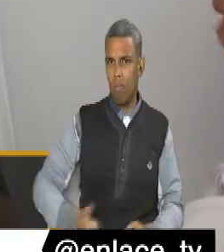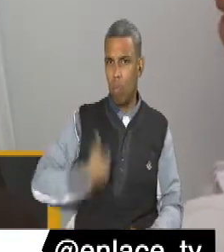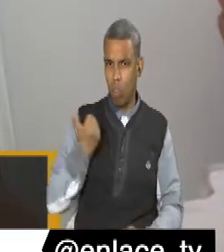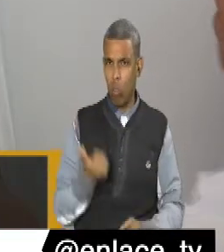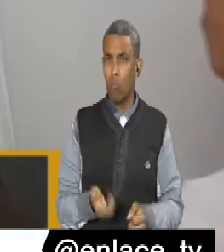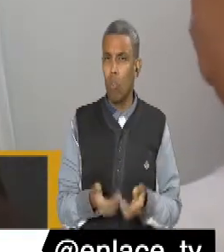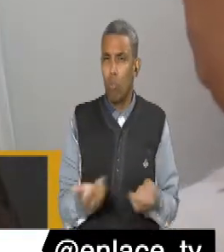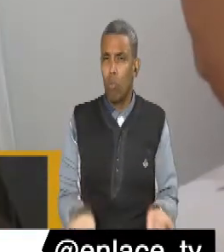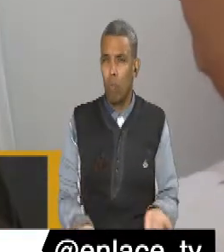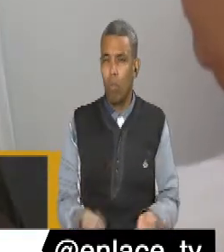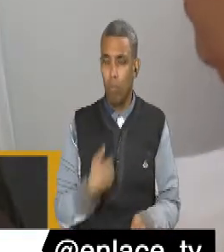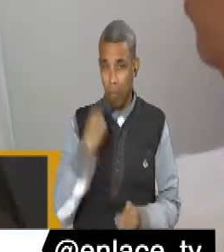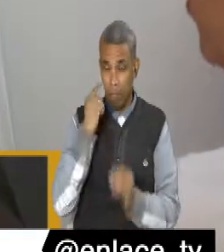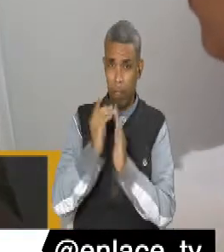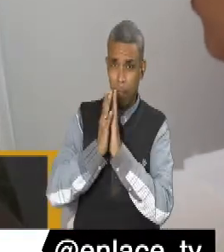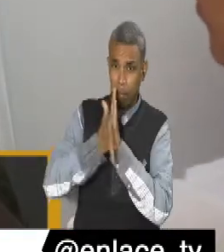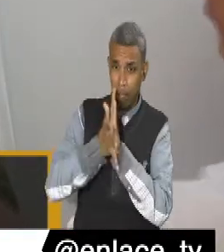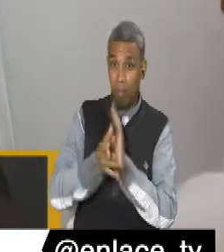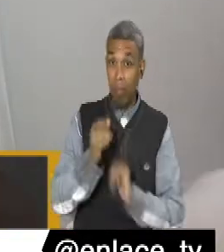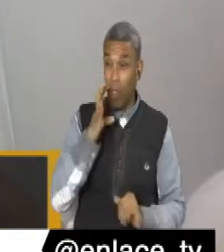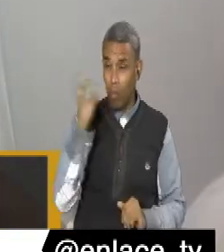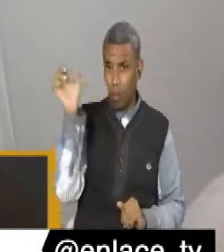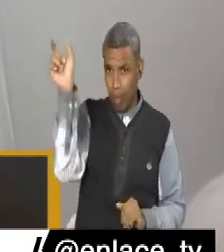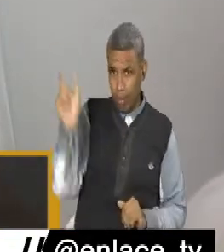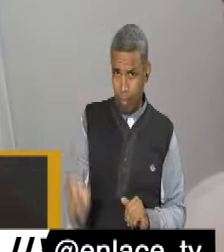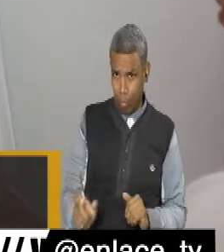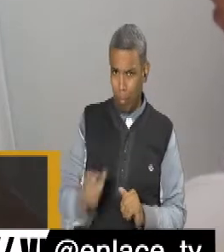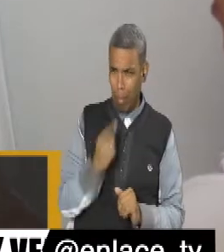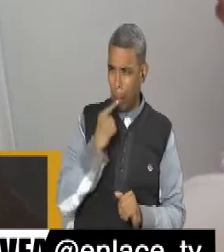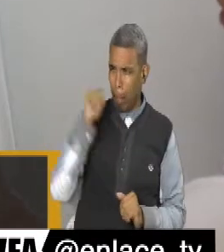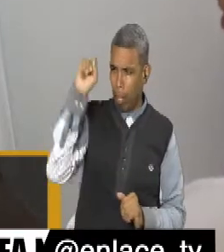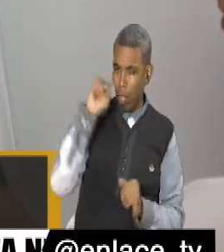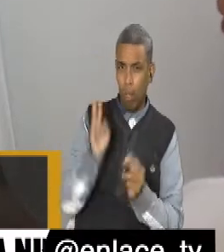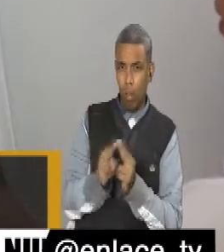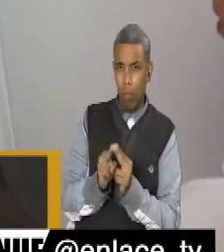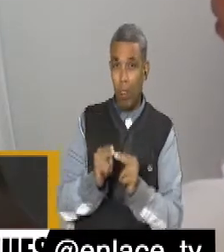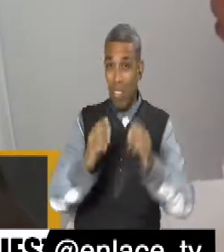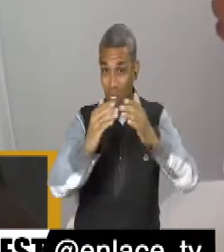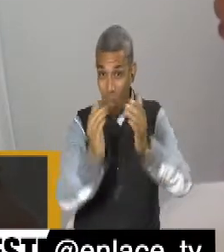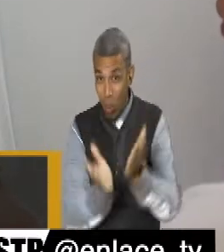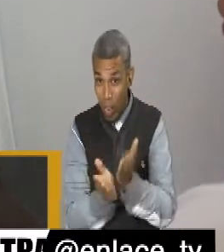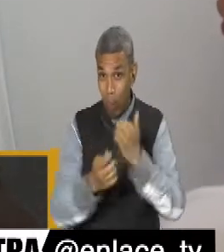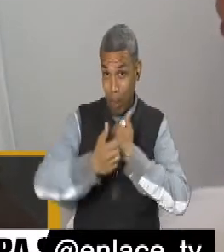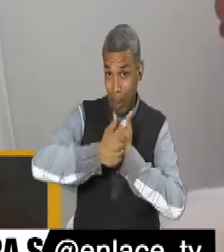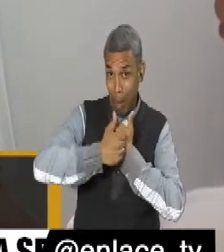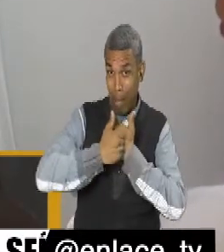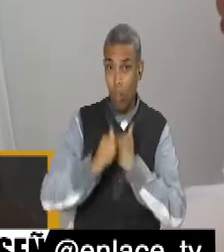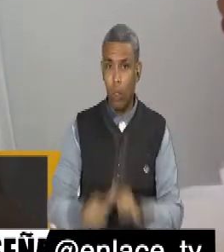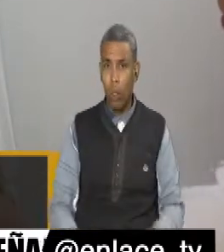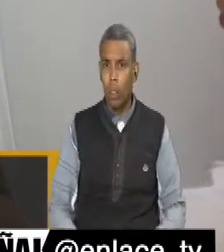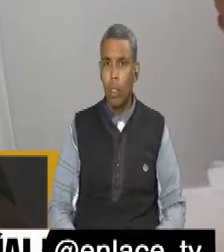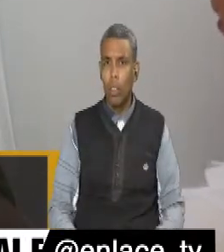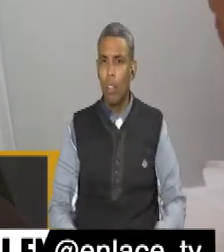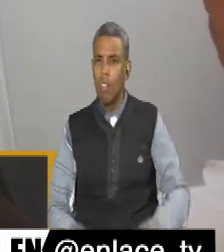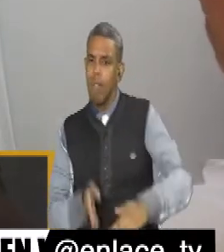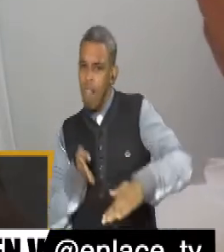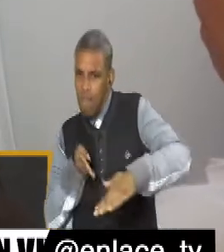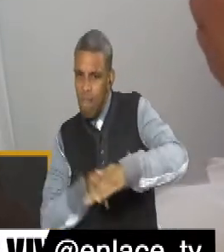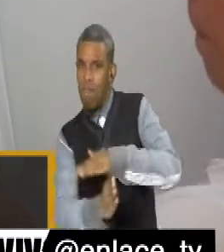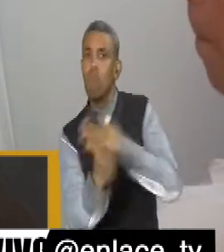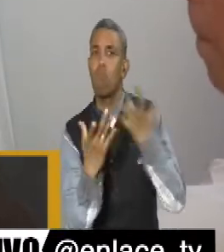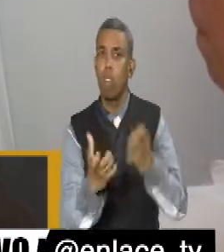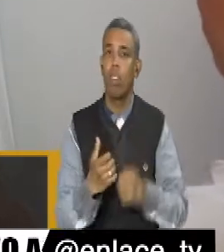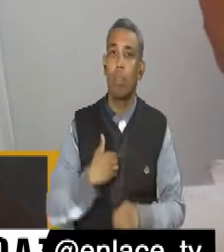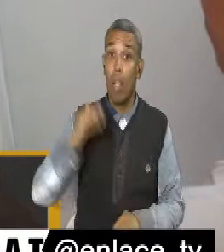que trataba de ingresar al establecimiento educativo. Llamaron a la Policía Nacional, la patrulla